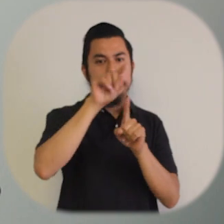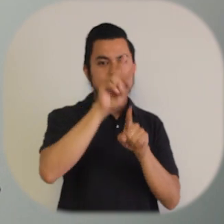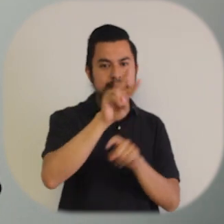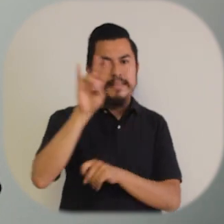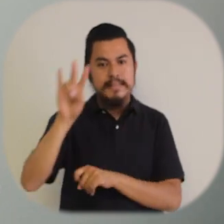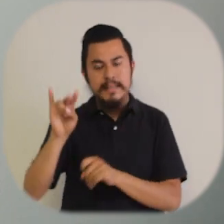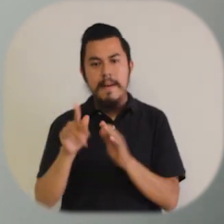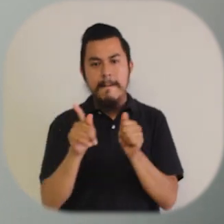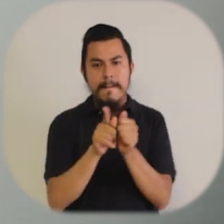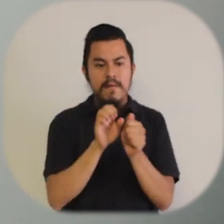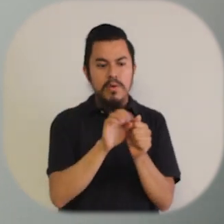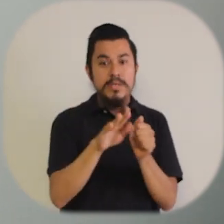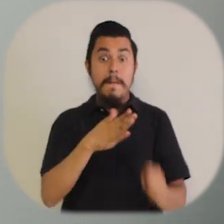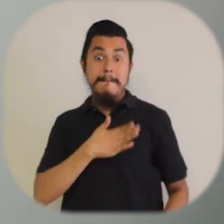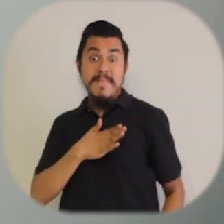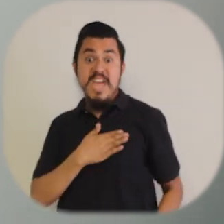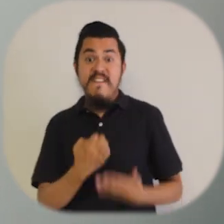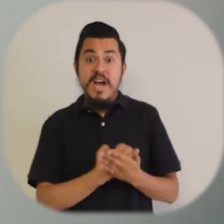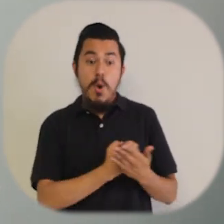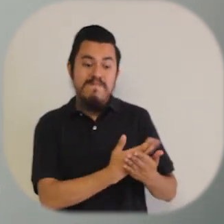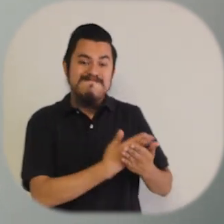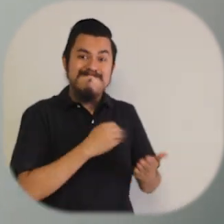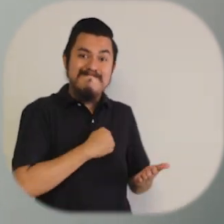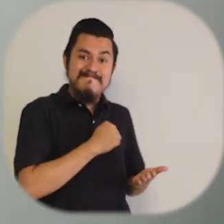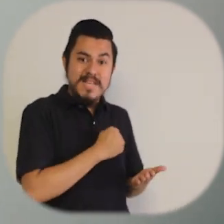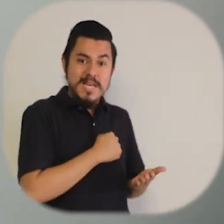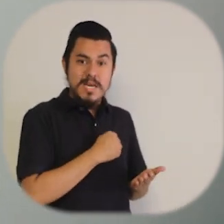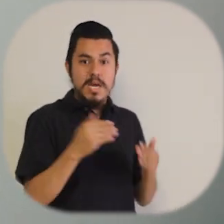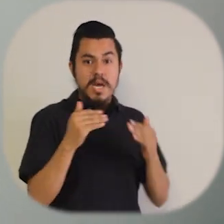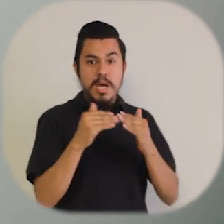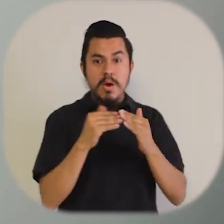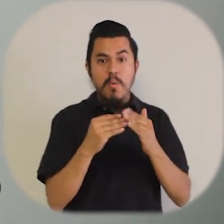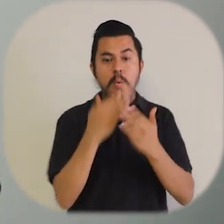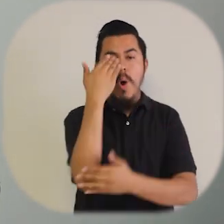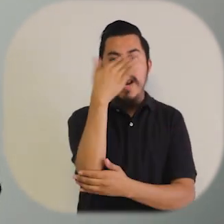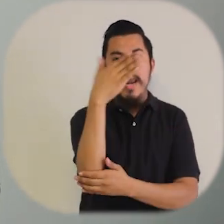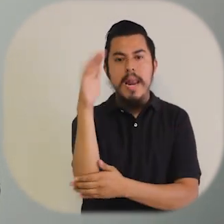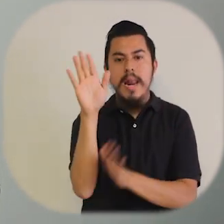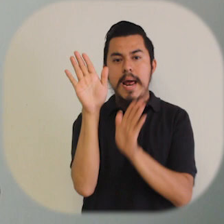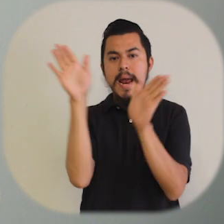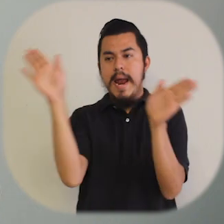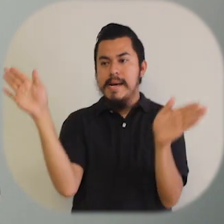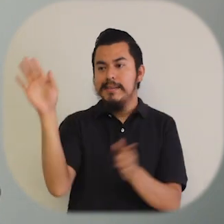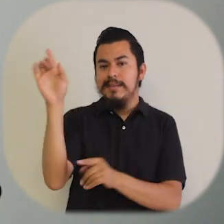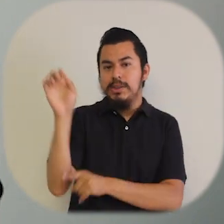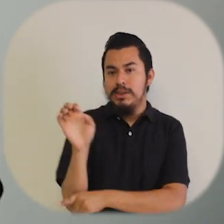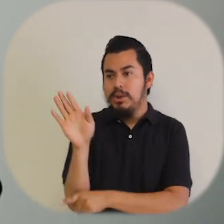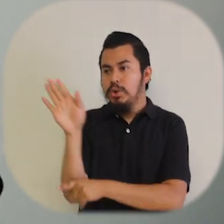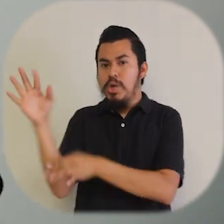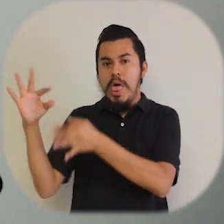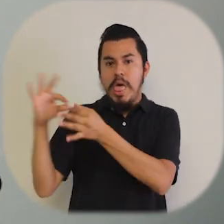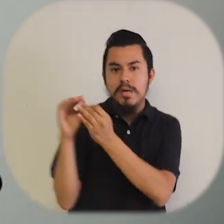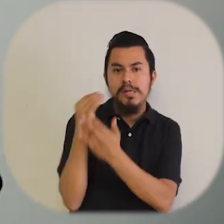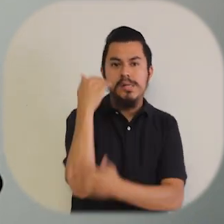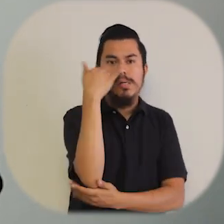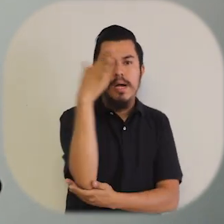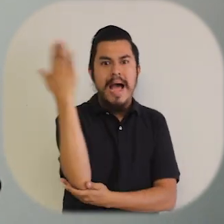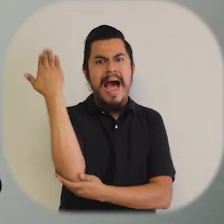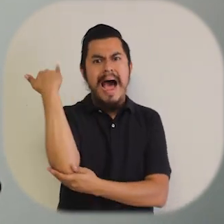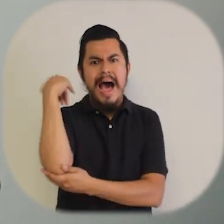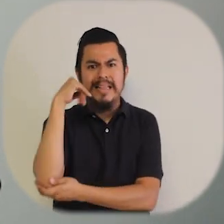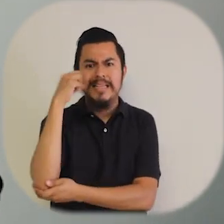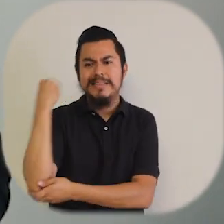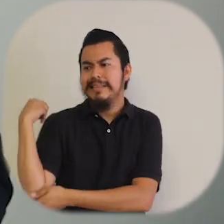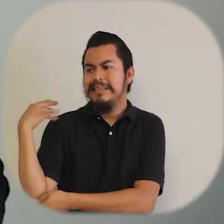Evangelio. Y la predicación de Jesús Cristo es algo que había sido oculto desde los siglos y las edades, pero que ahora se ha